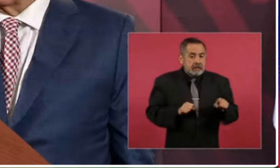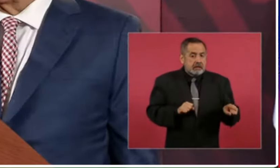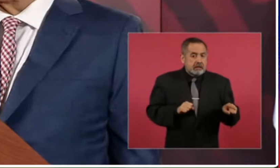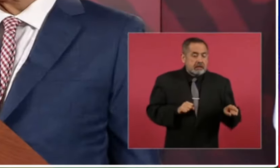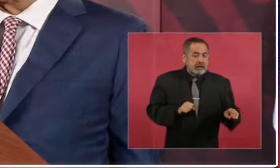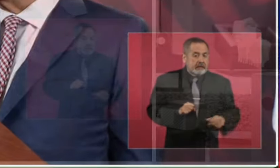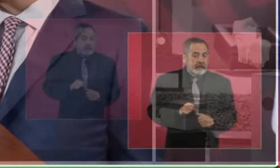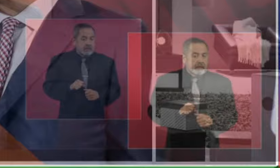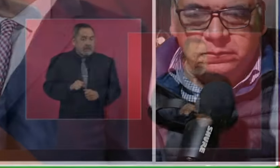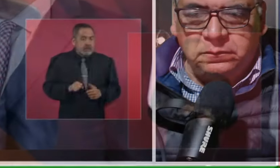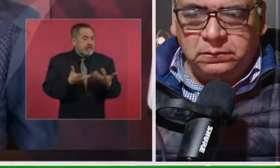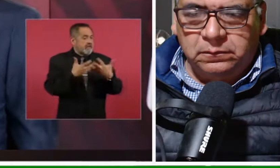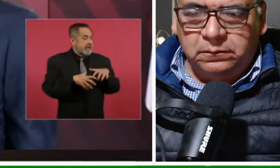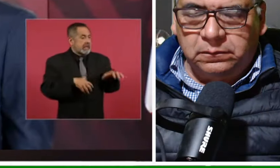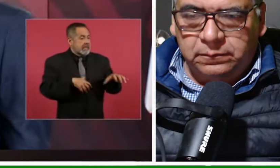plantas de Iberdrola